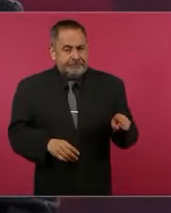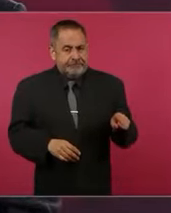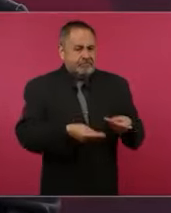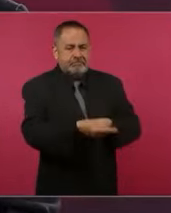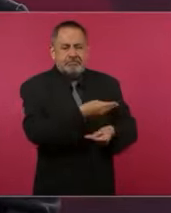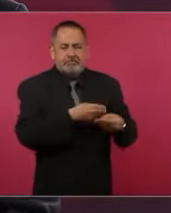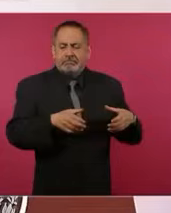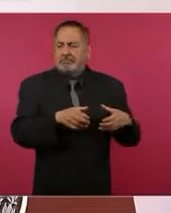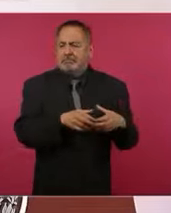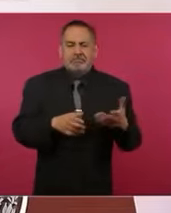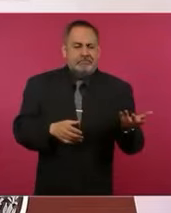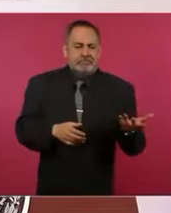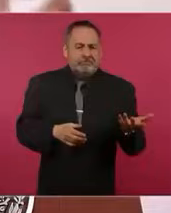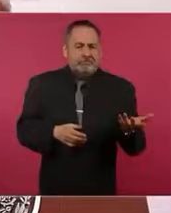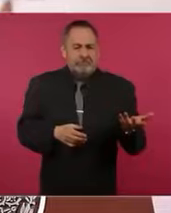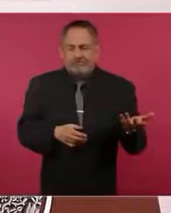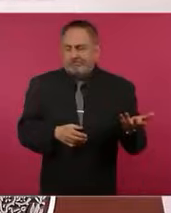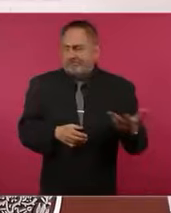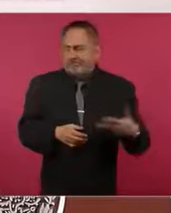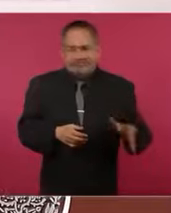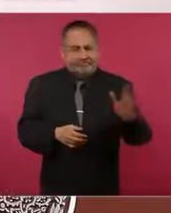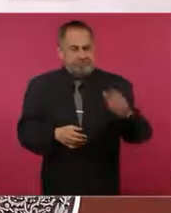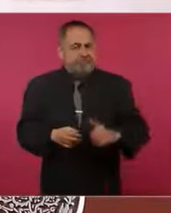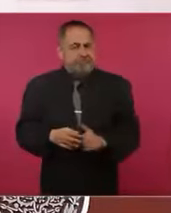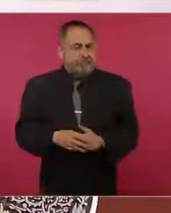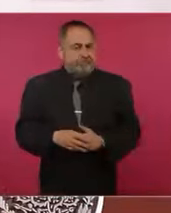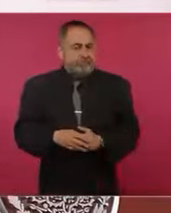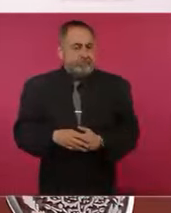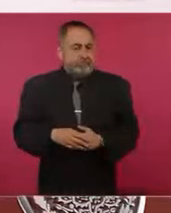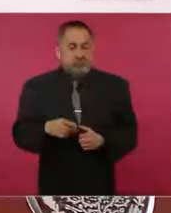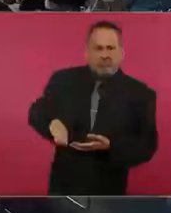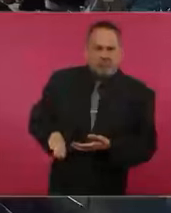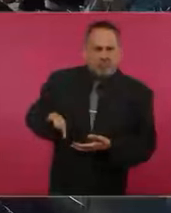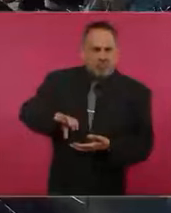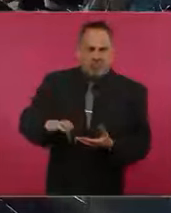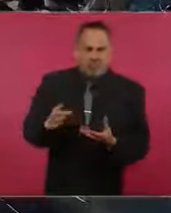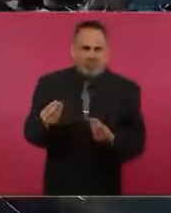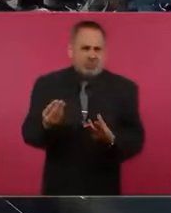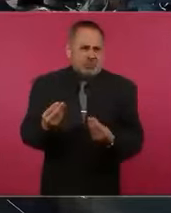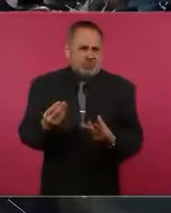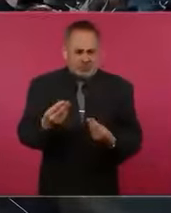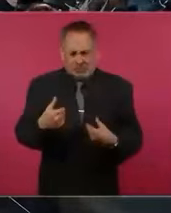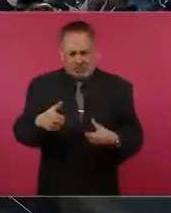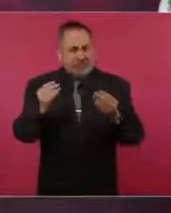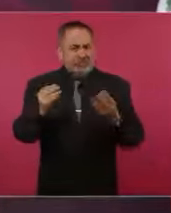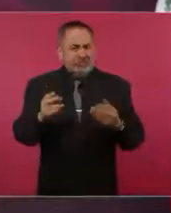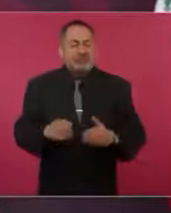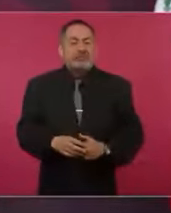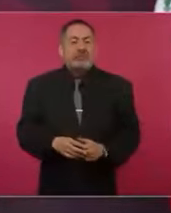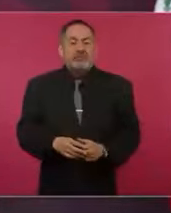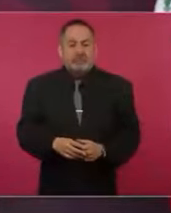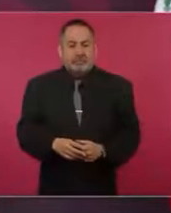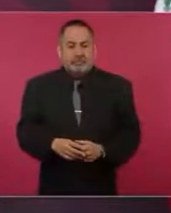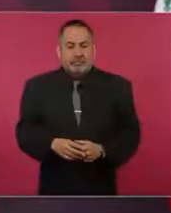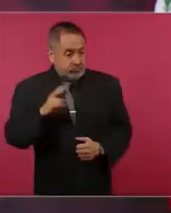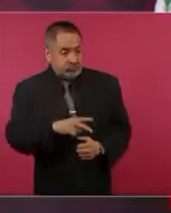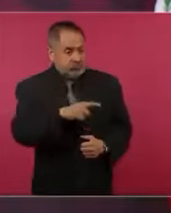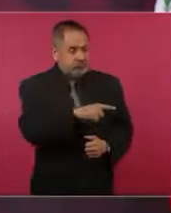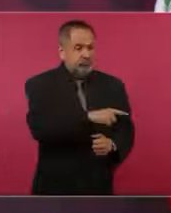canonjías recibían muchísimo presupuesto, nunca